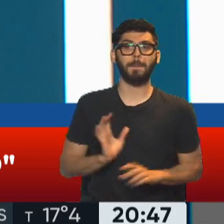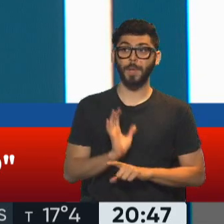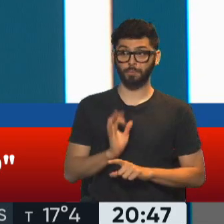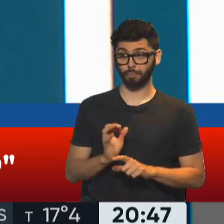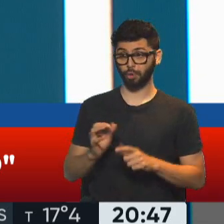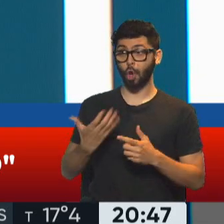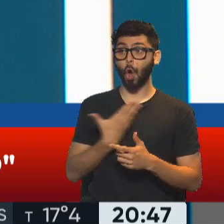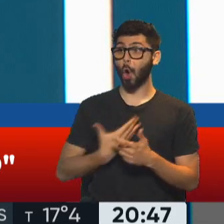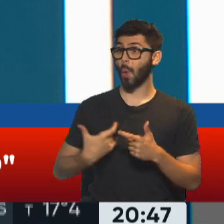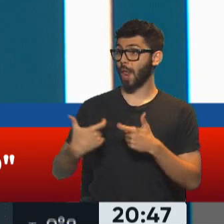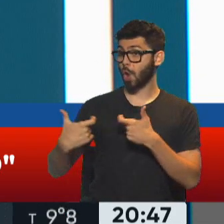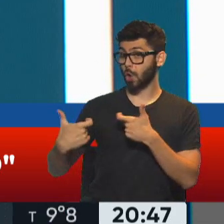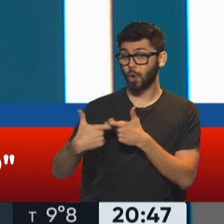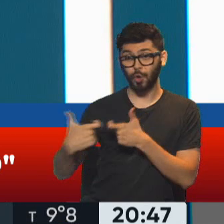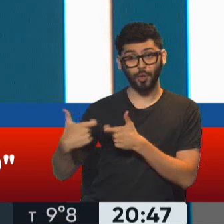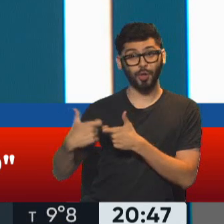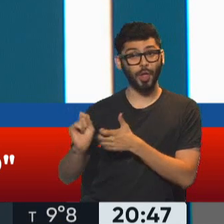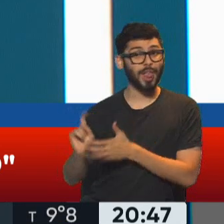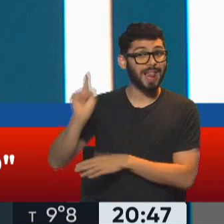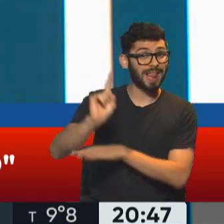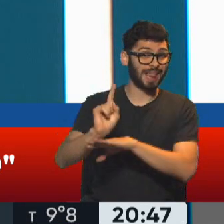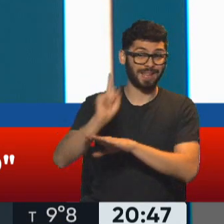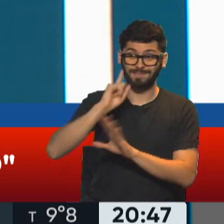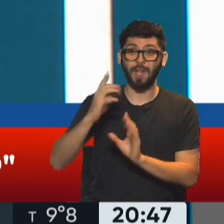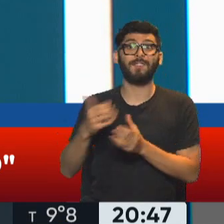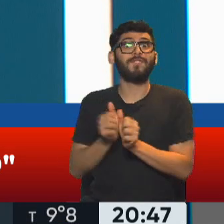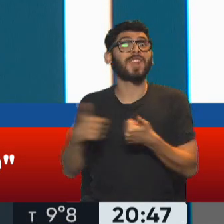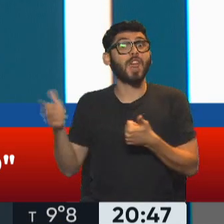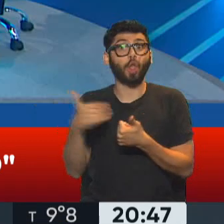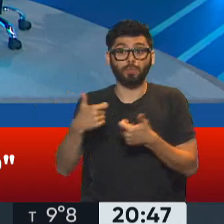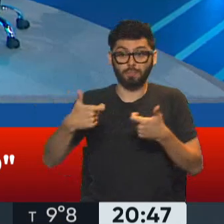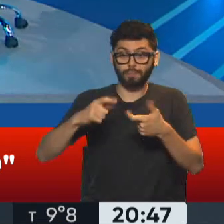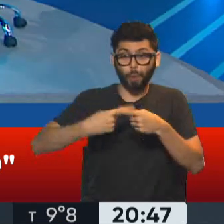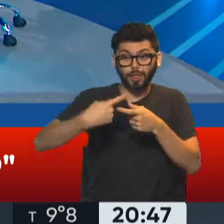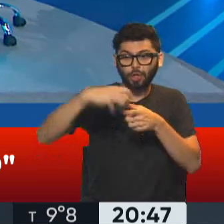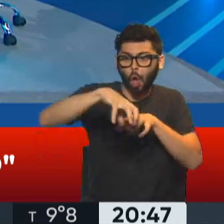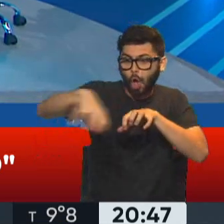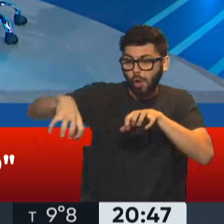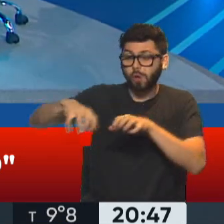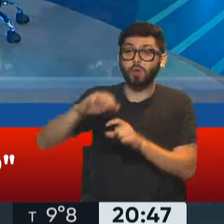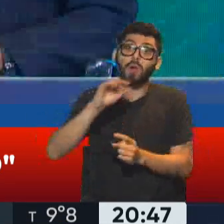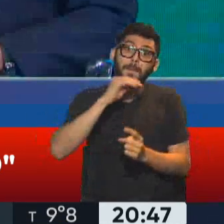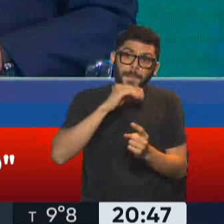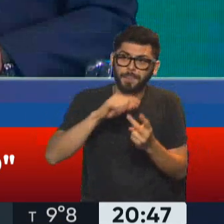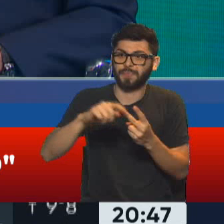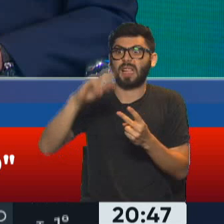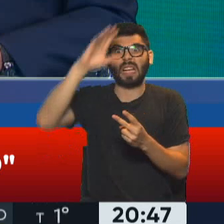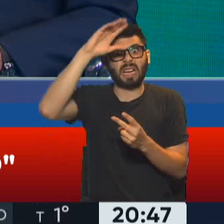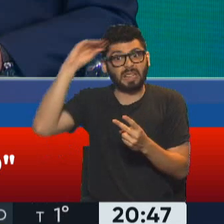coalición de gobierno, porque el Frente de Todos es una coalición de gobiernos que tiene adentro a Cristina Kirchner, que tiene a Sergio Massa, que tiene